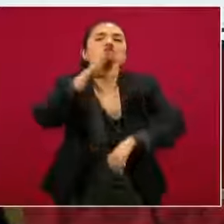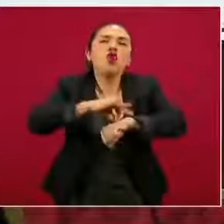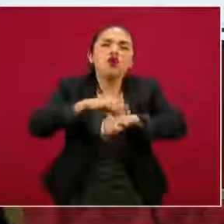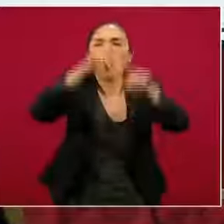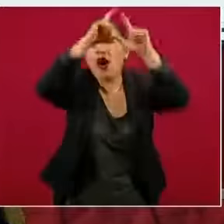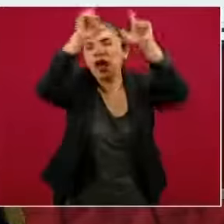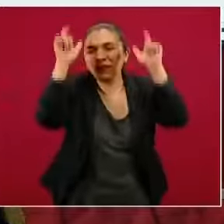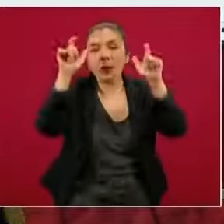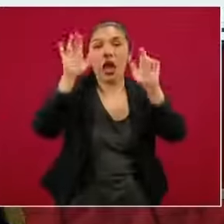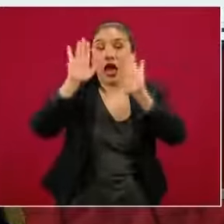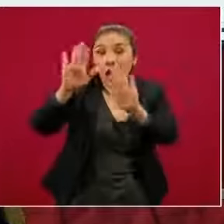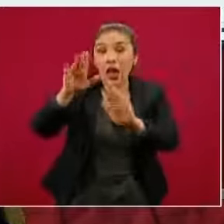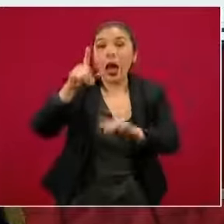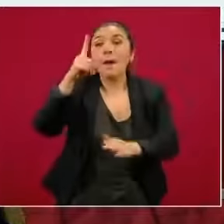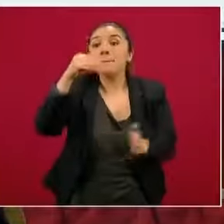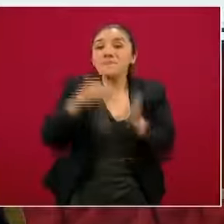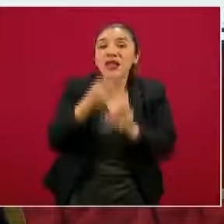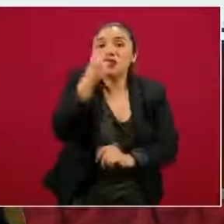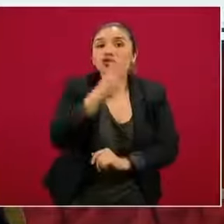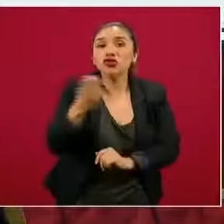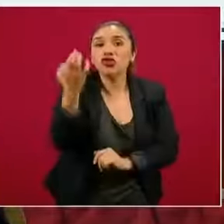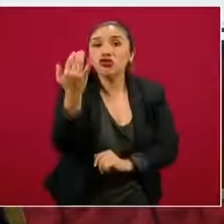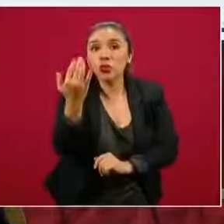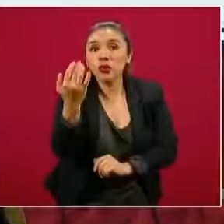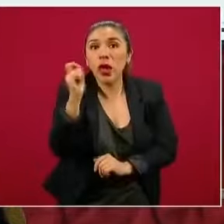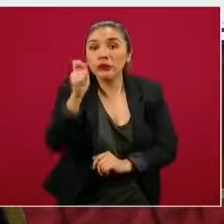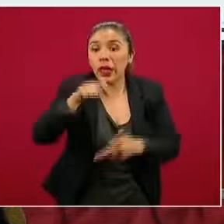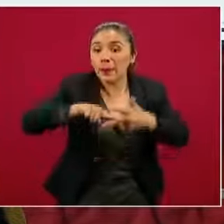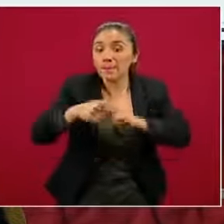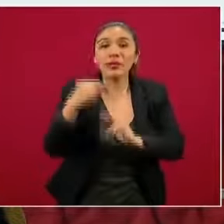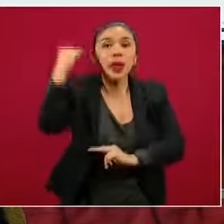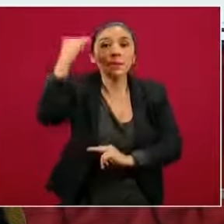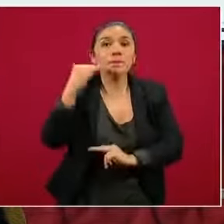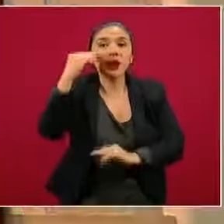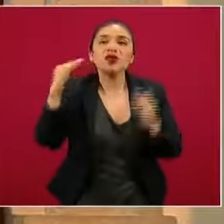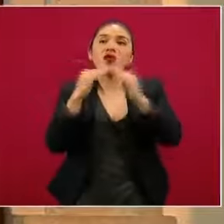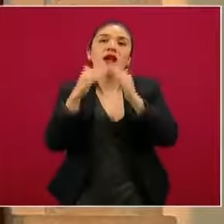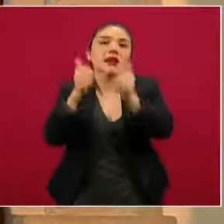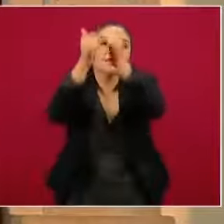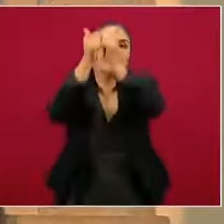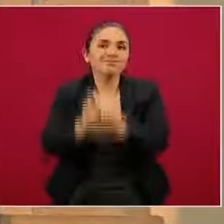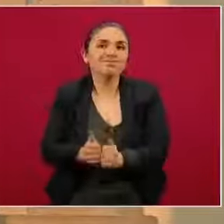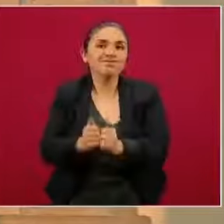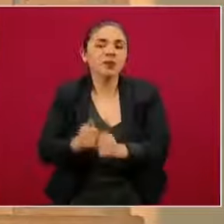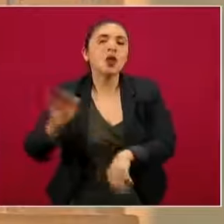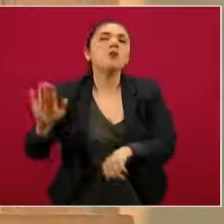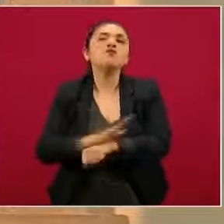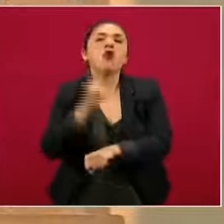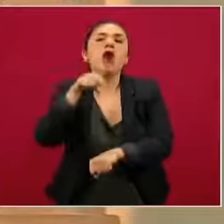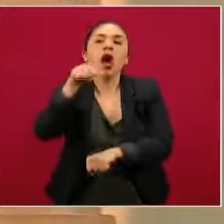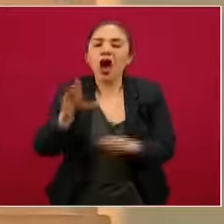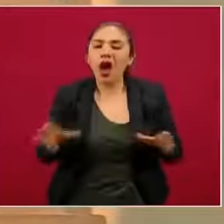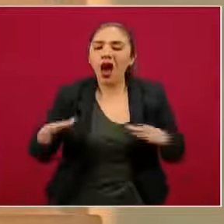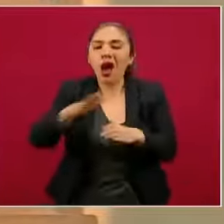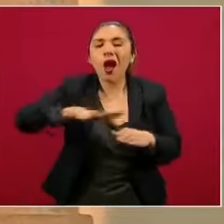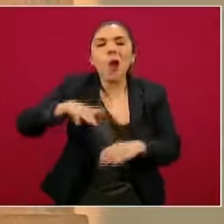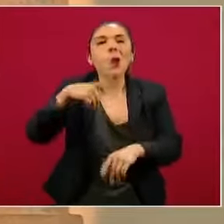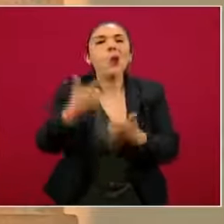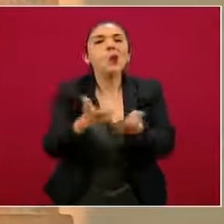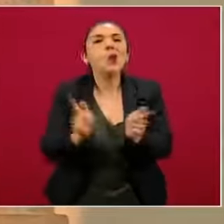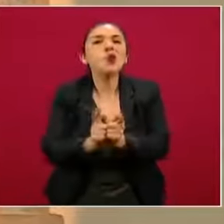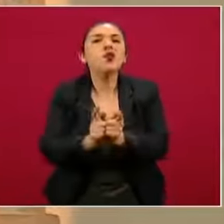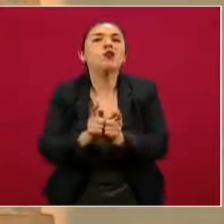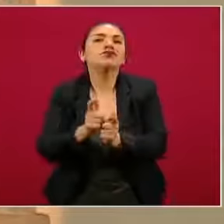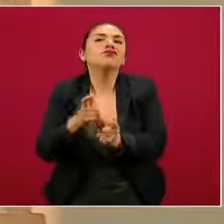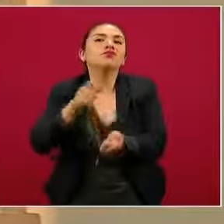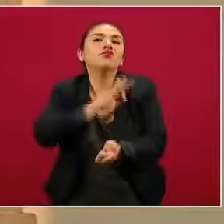estado, 1,250 están desde marzo en resguardo domiciliario, porque forman parte de algún grupo